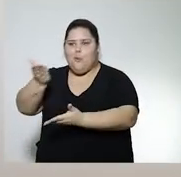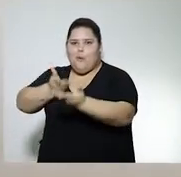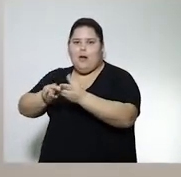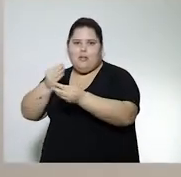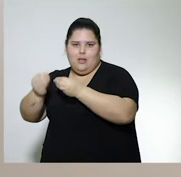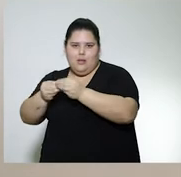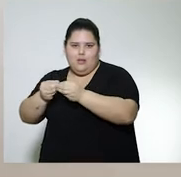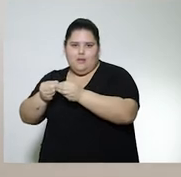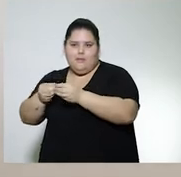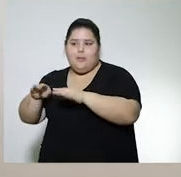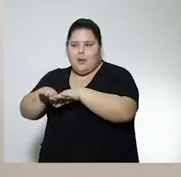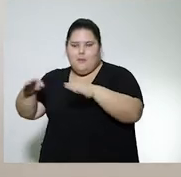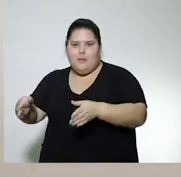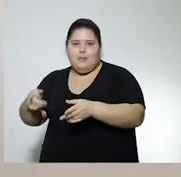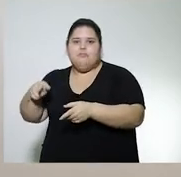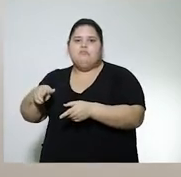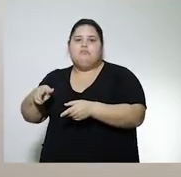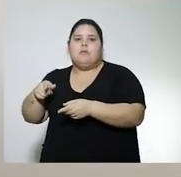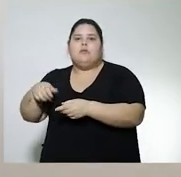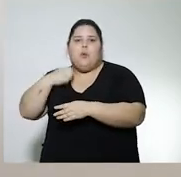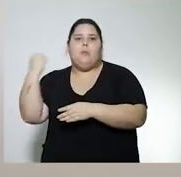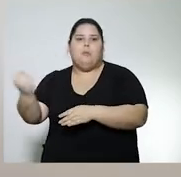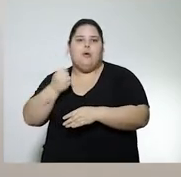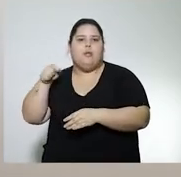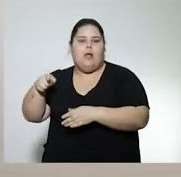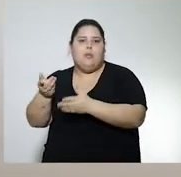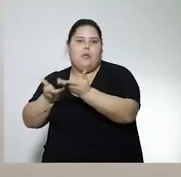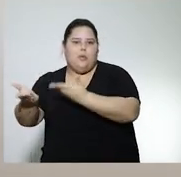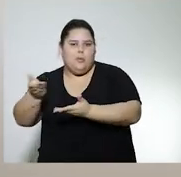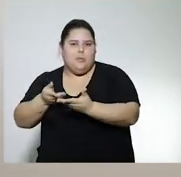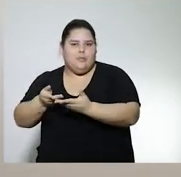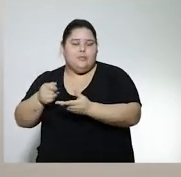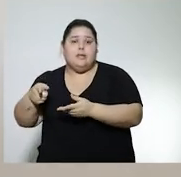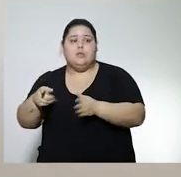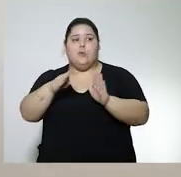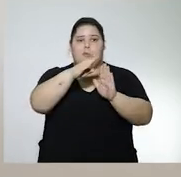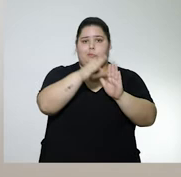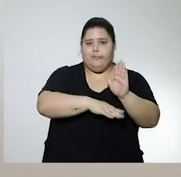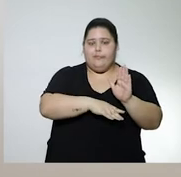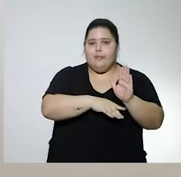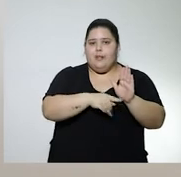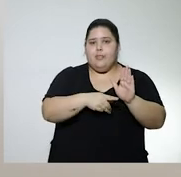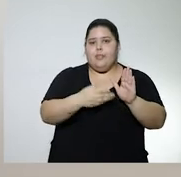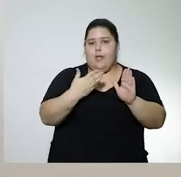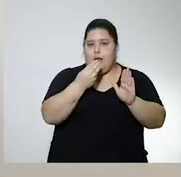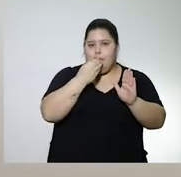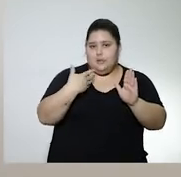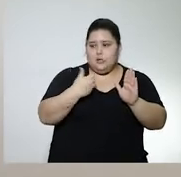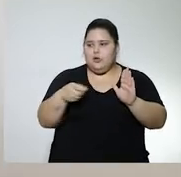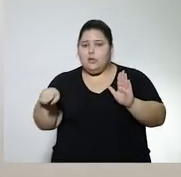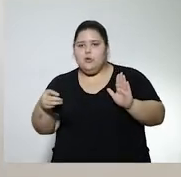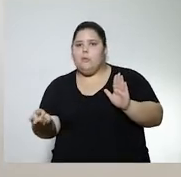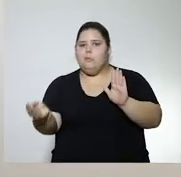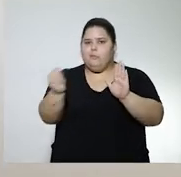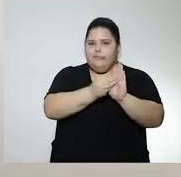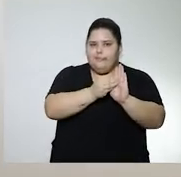familia. Que el compartir la mesa familiar también es muy importante y es uno de los puntos de la